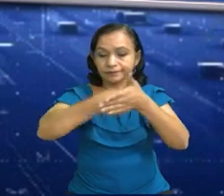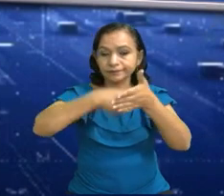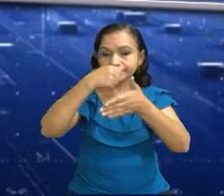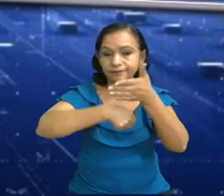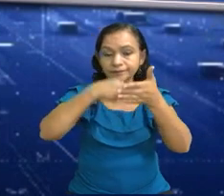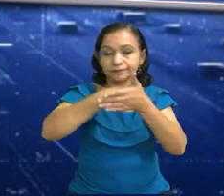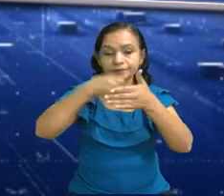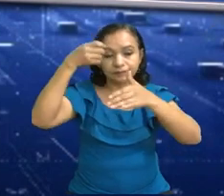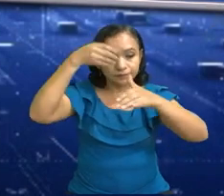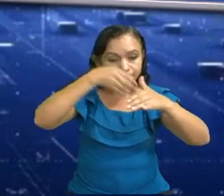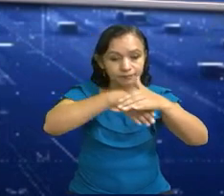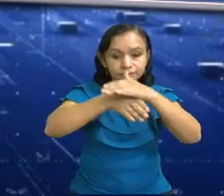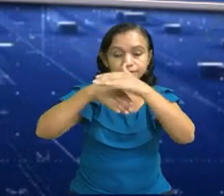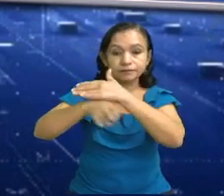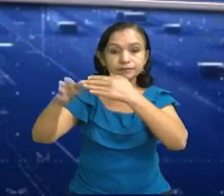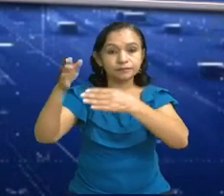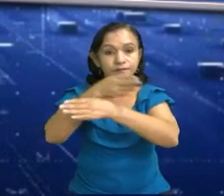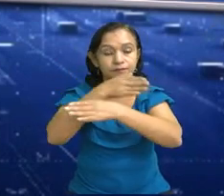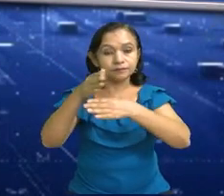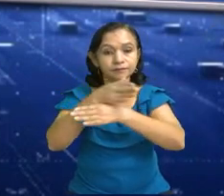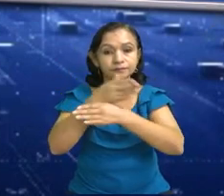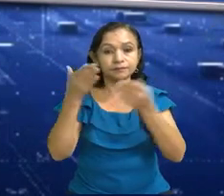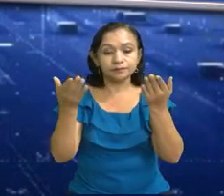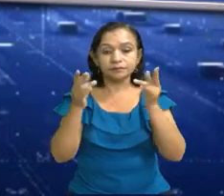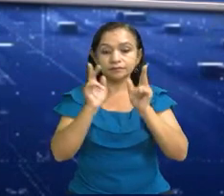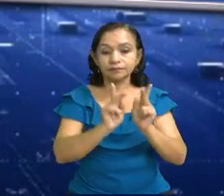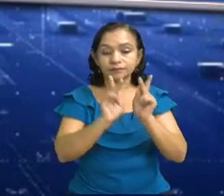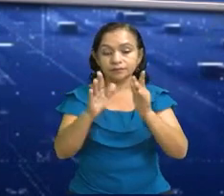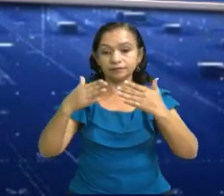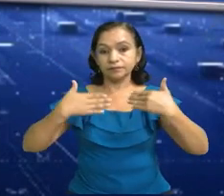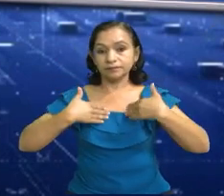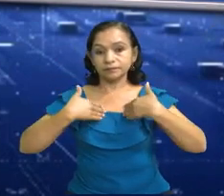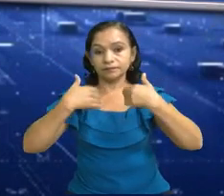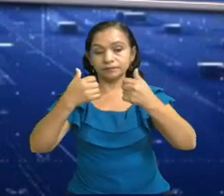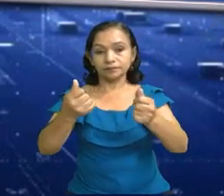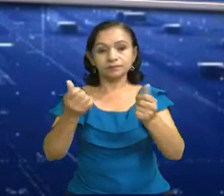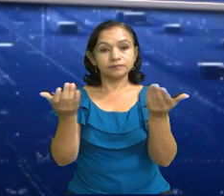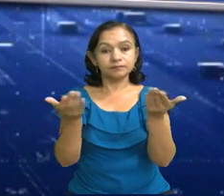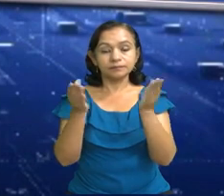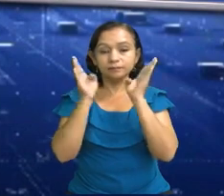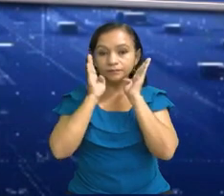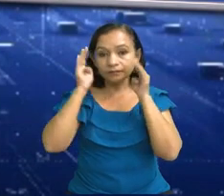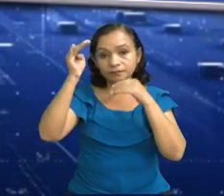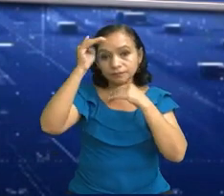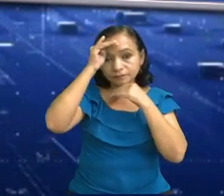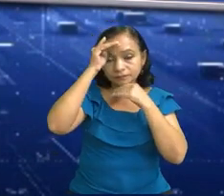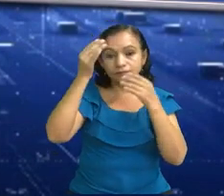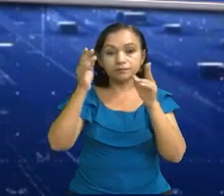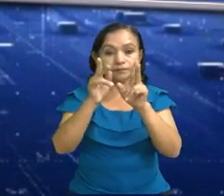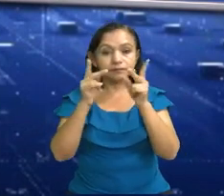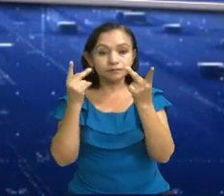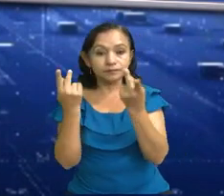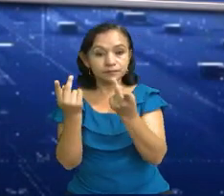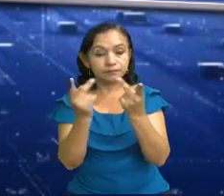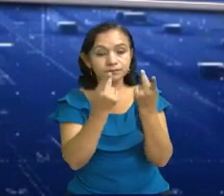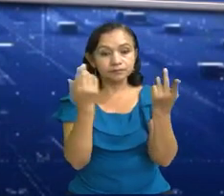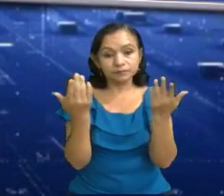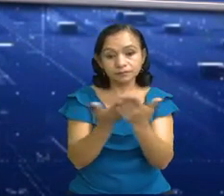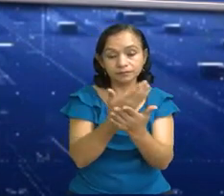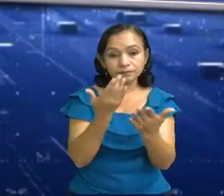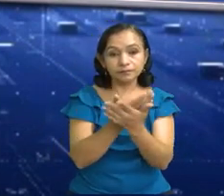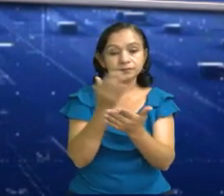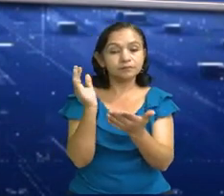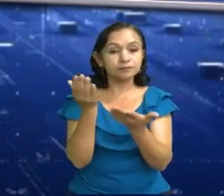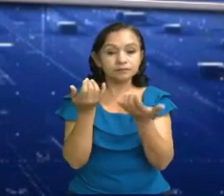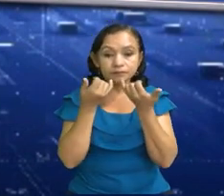puntos de entrada. Continuamos informando a nuestro personal de salud, tanto del área privada como del área pública, sobre la nueva información